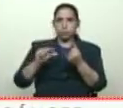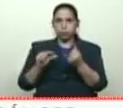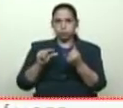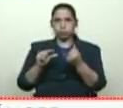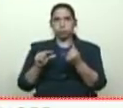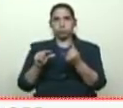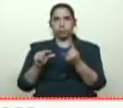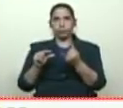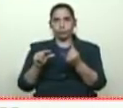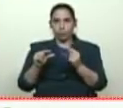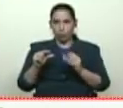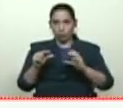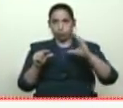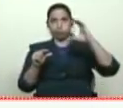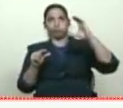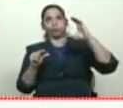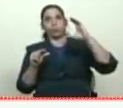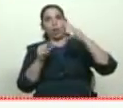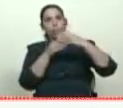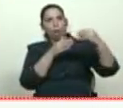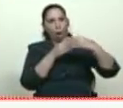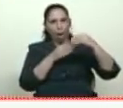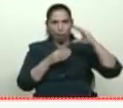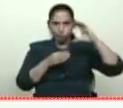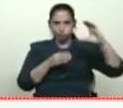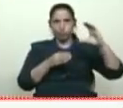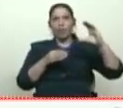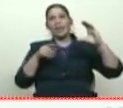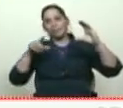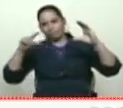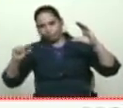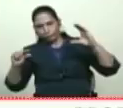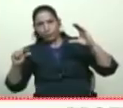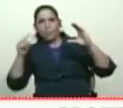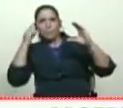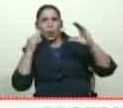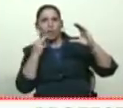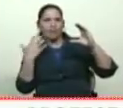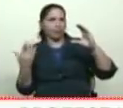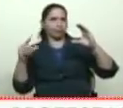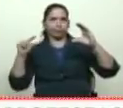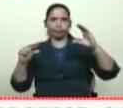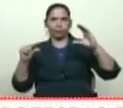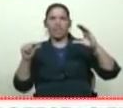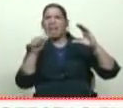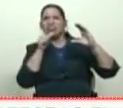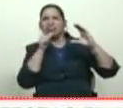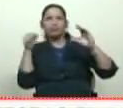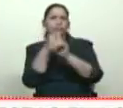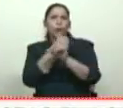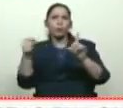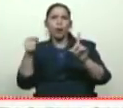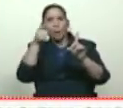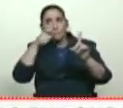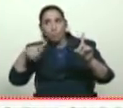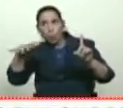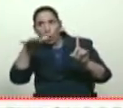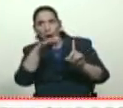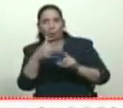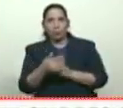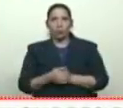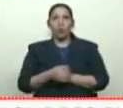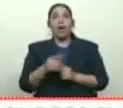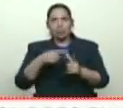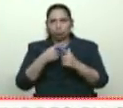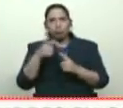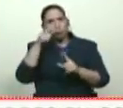al dólar, golpeando el poder adquisitivo. ¿A quién golpean? ¿Al presidente Maduro? No, golpean al pueblo. Y golpeando al pueblo están golpeando los